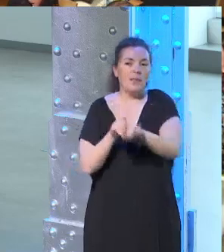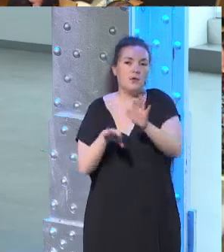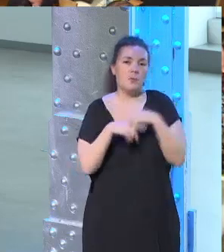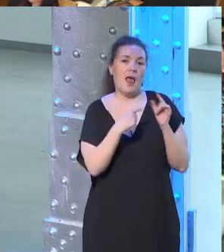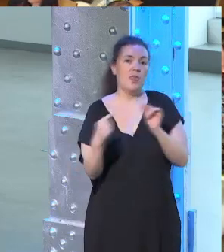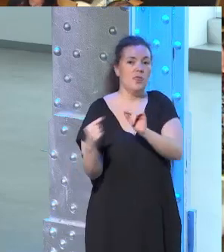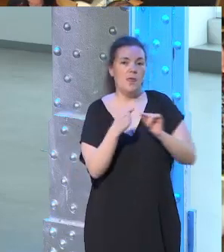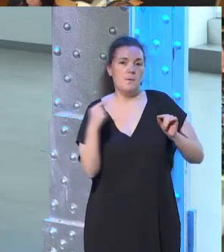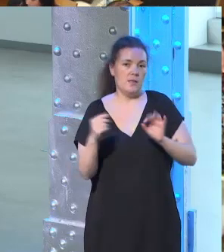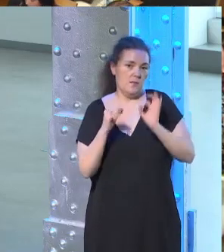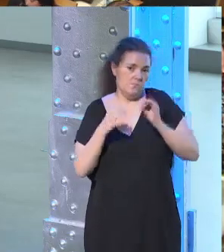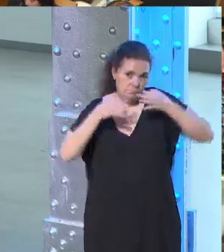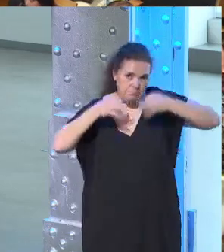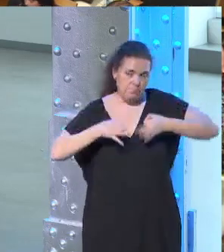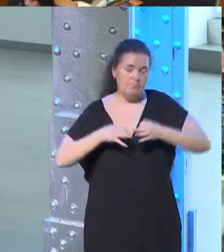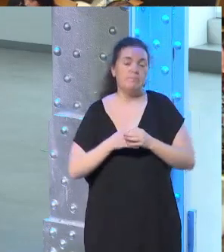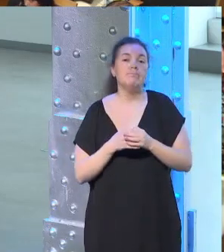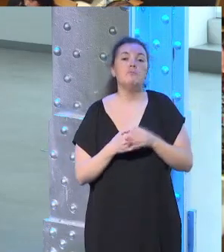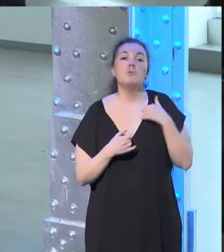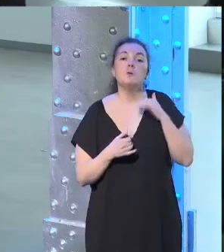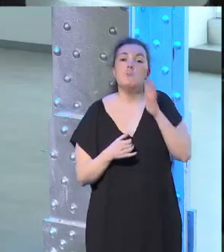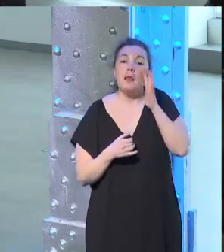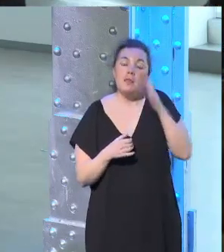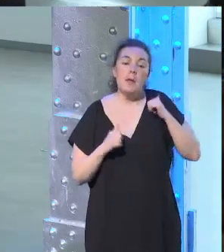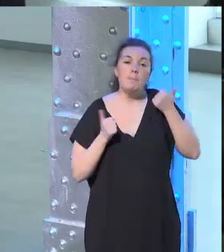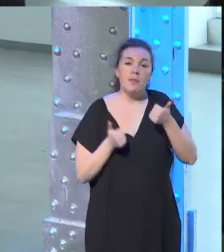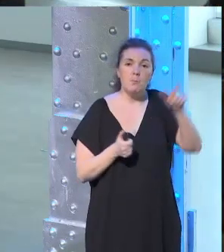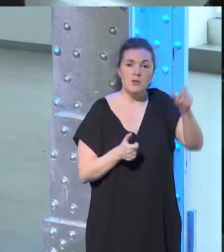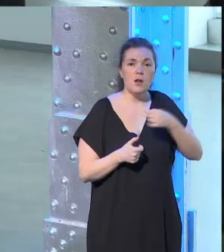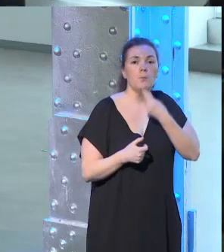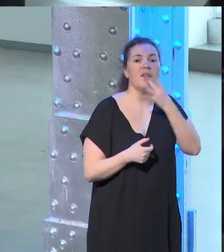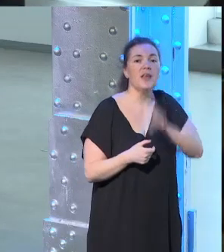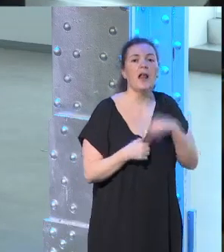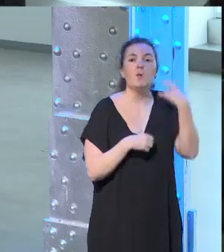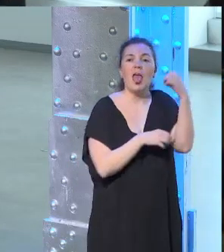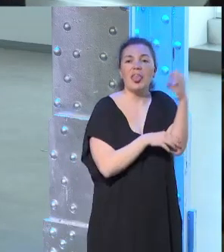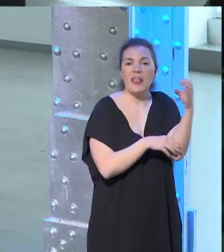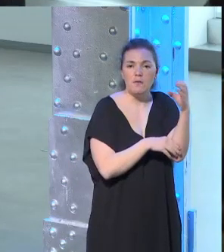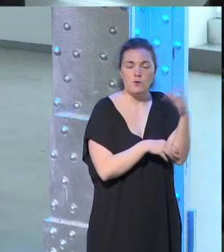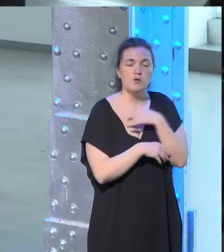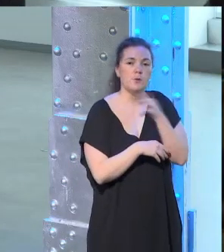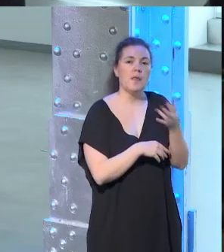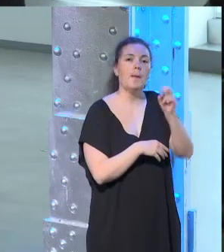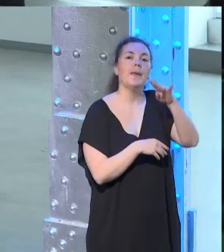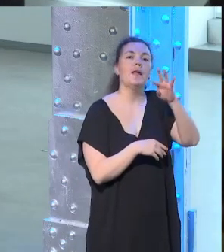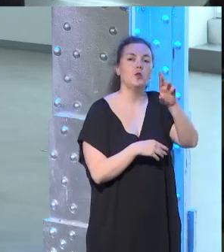debate verdaderamente. Así que, si le parece, yo empiezo por los científicos y le doy la palabra a Víctor Viñuanes.